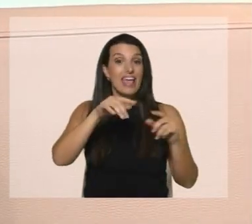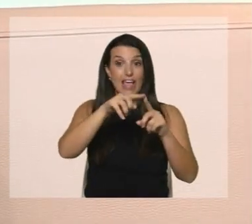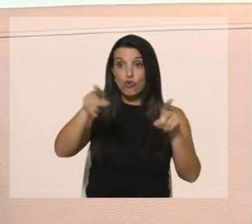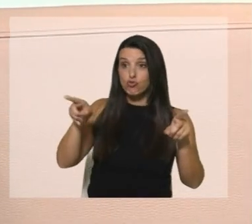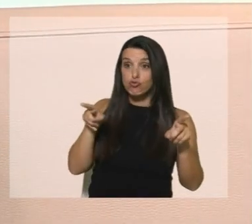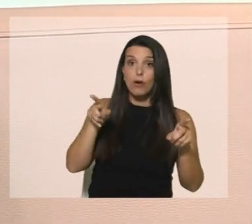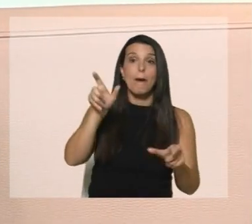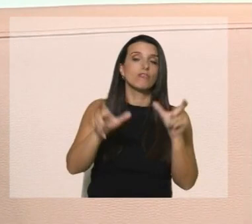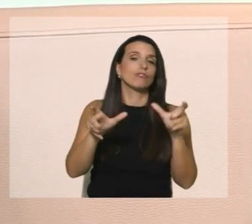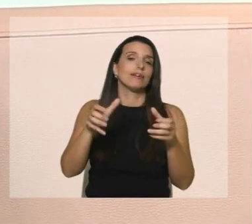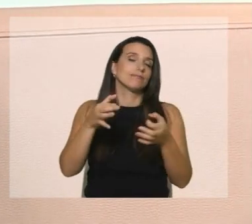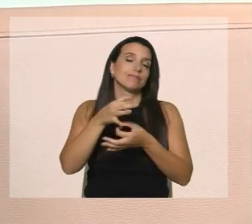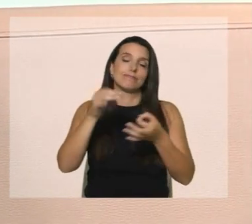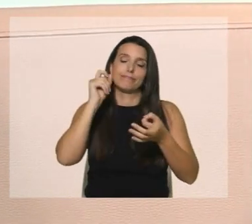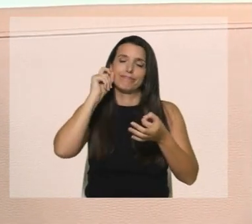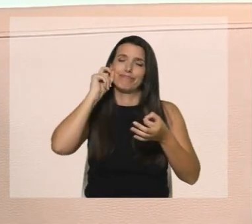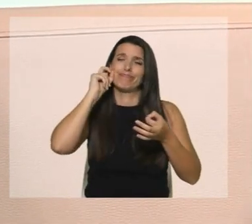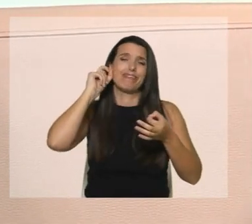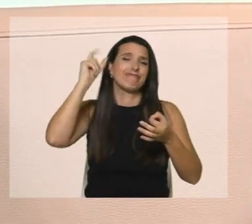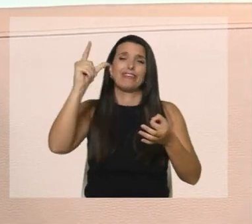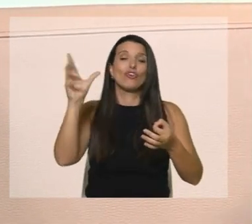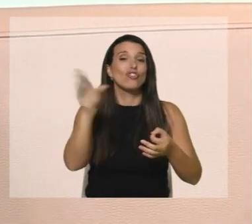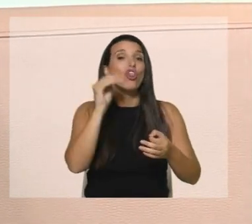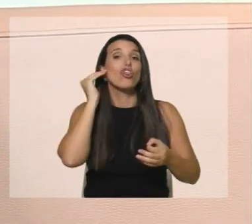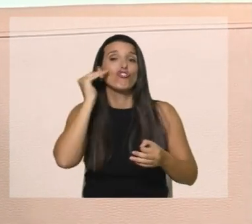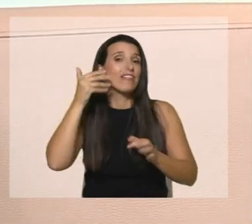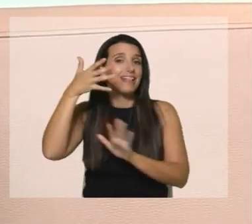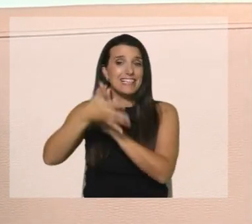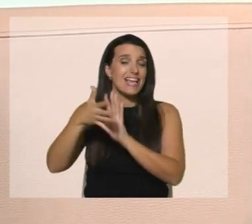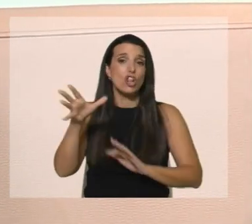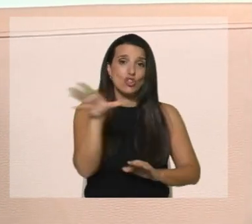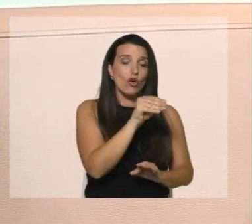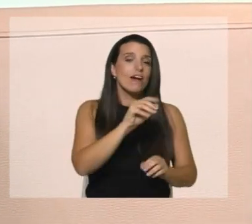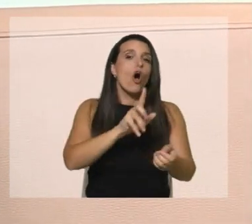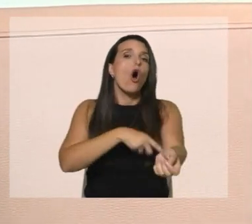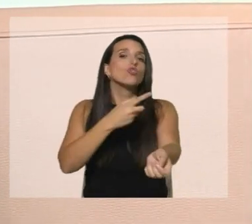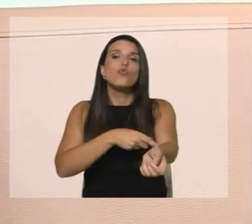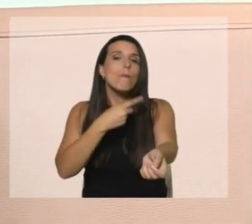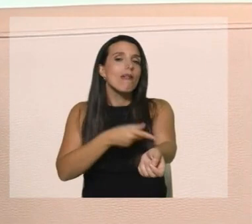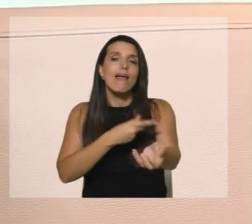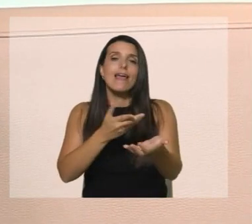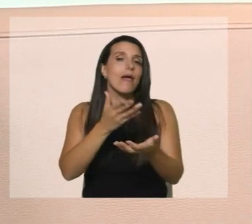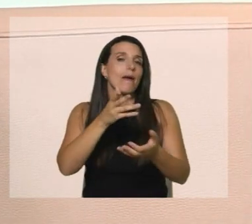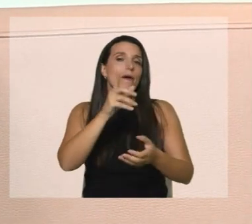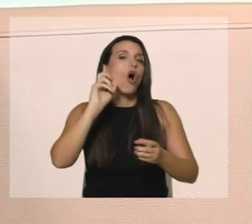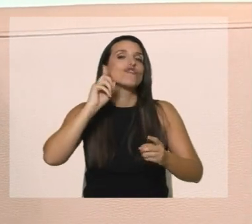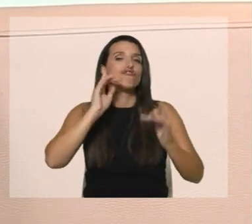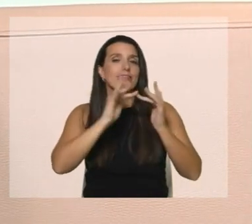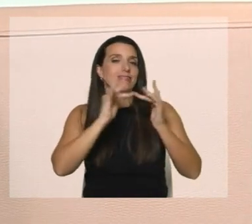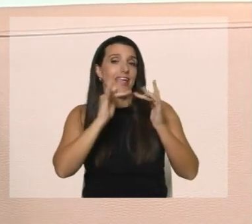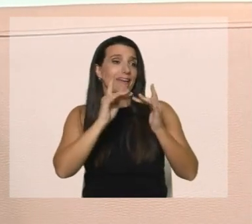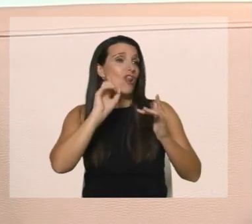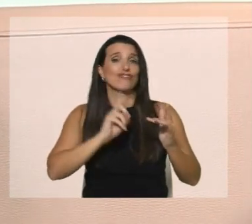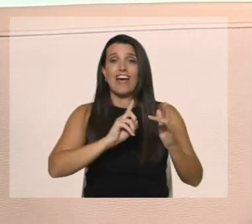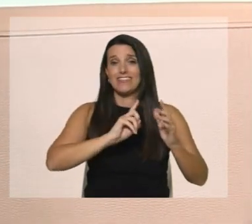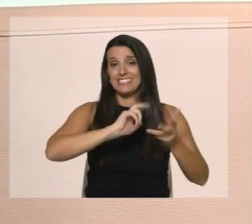personas brillantes para Sí. mí. Son todos docentes de lengua de señas. Están acostumbrados a tratar con personas oyentes que no saben lengua de señas. Claro. O